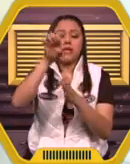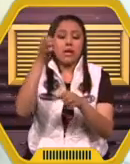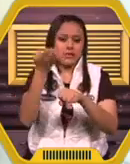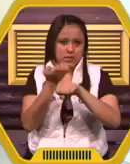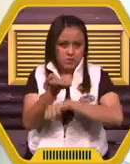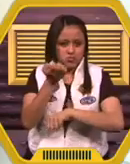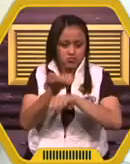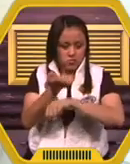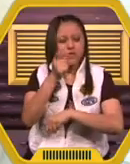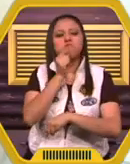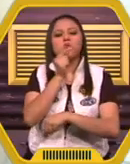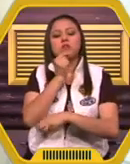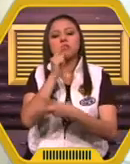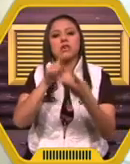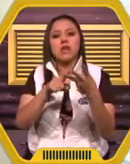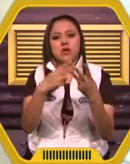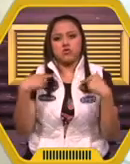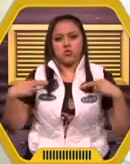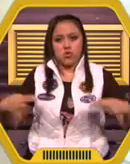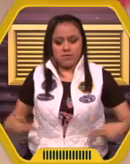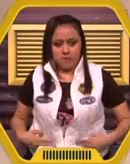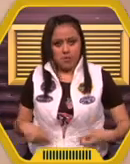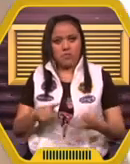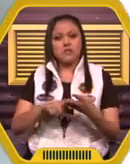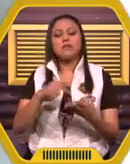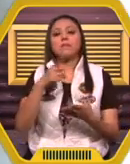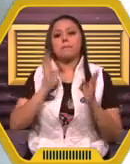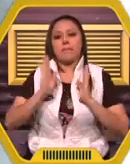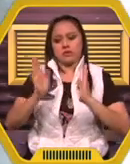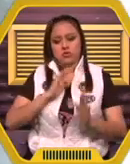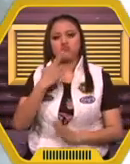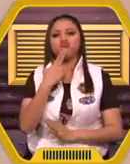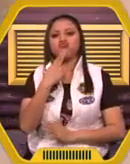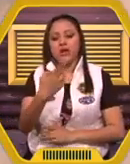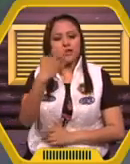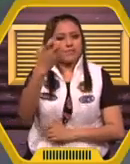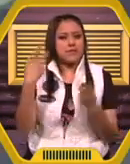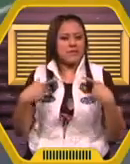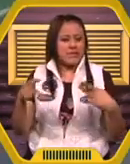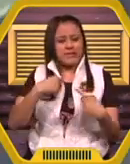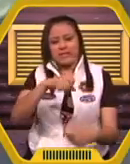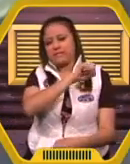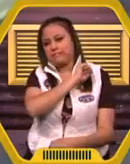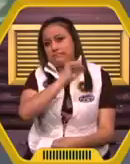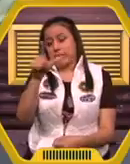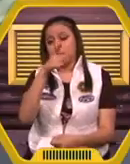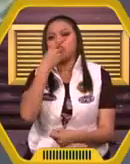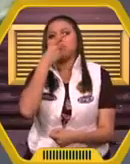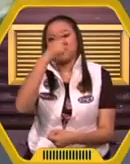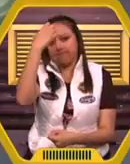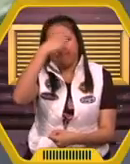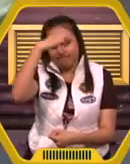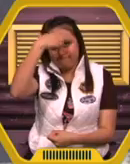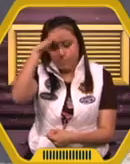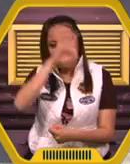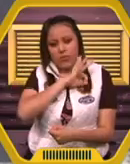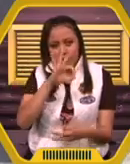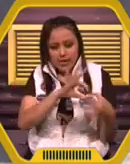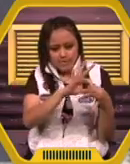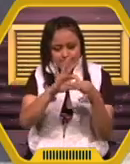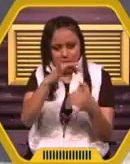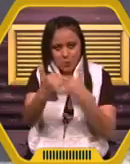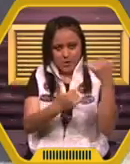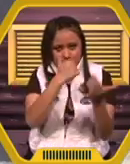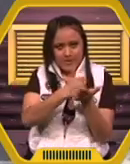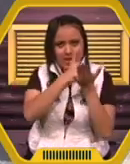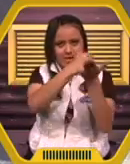los uniformes que llevan los soldados. Y siendo ellos los expertos, decidieron unir fuerzas con Juguetón y